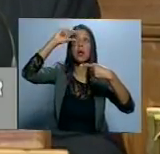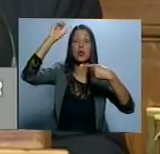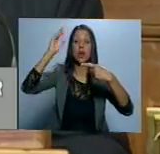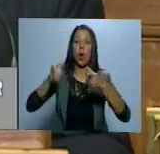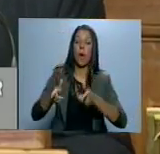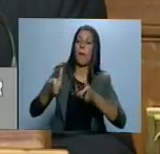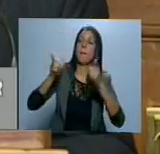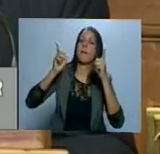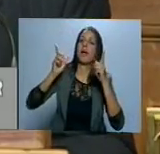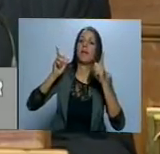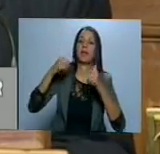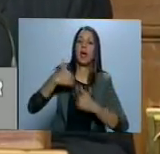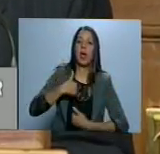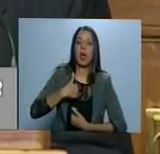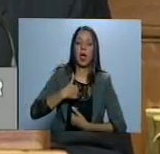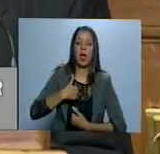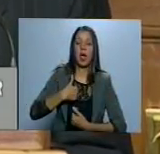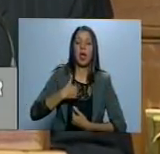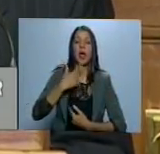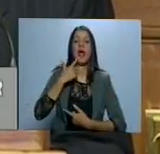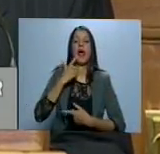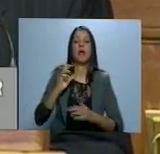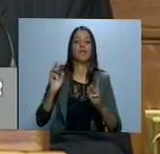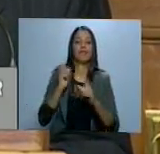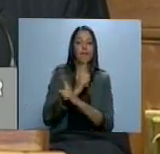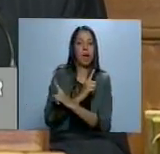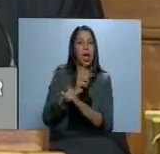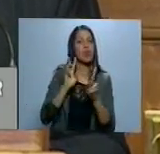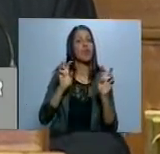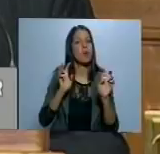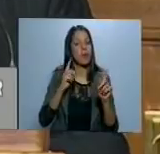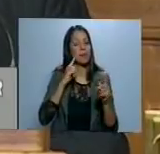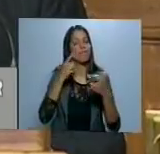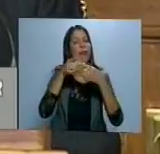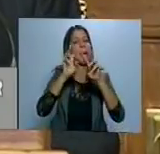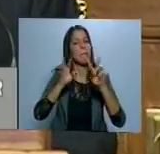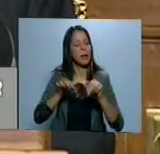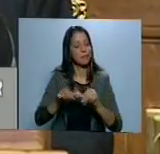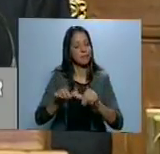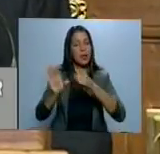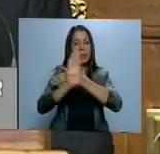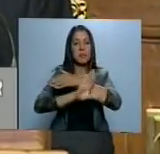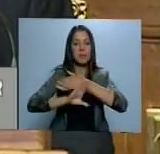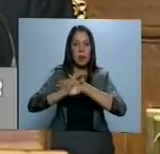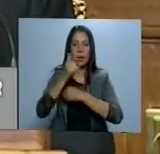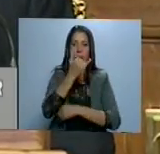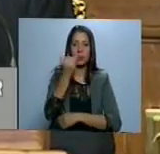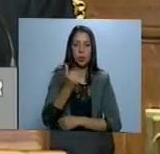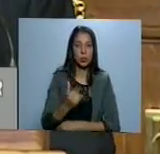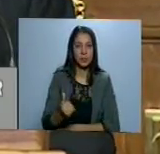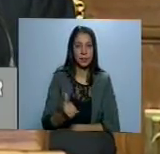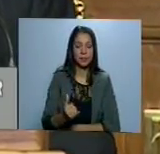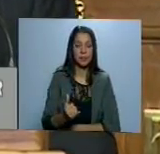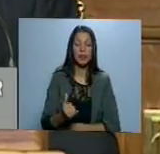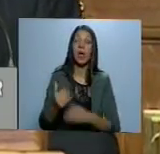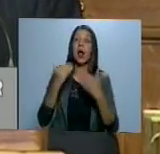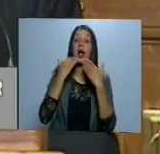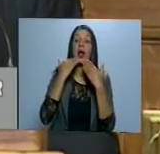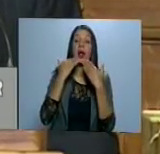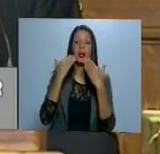Zulia establecer un mecanismo que le garantice la paz a los zulianos y a las zulianas.